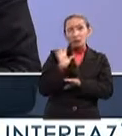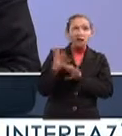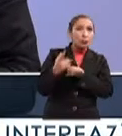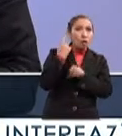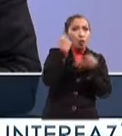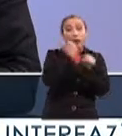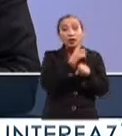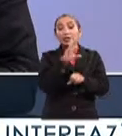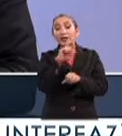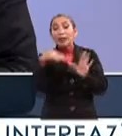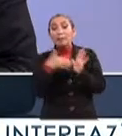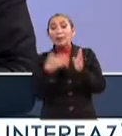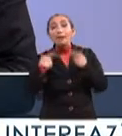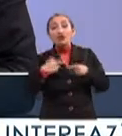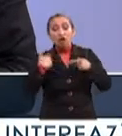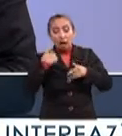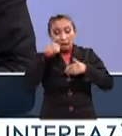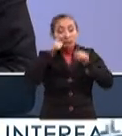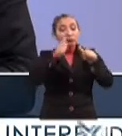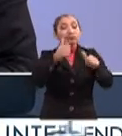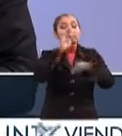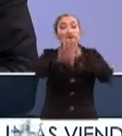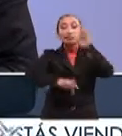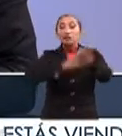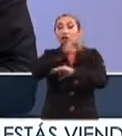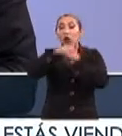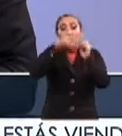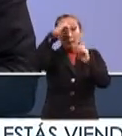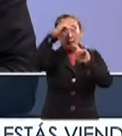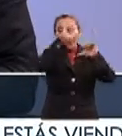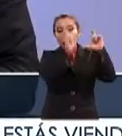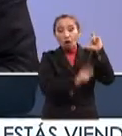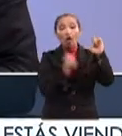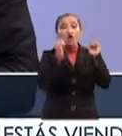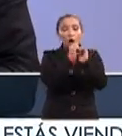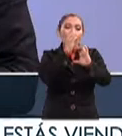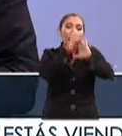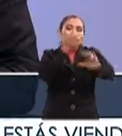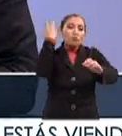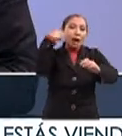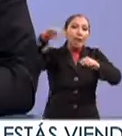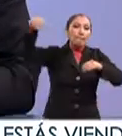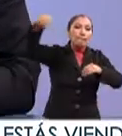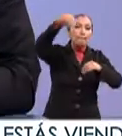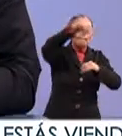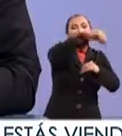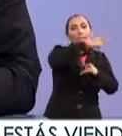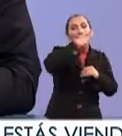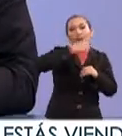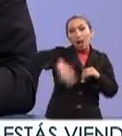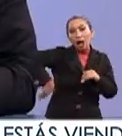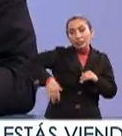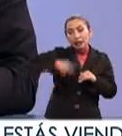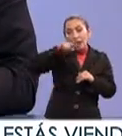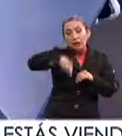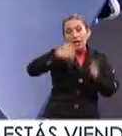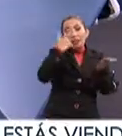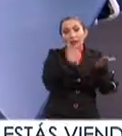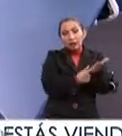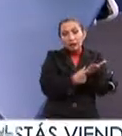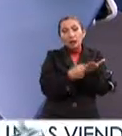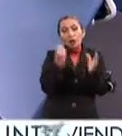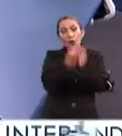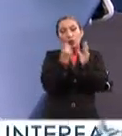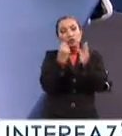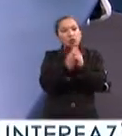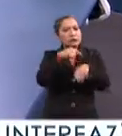promedio anual es de 30,000 personas atendidas en todo el país a través de las unidades móviles de aprendizaje, que, como te comentaba, son